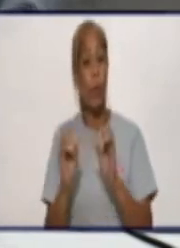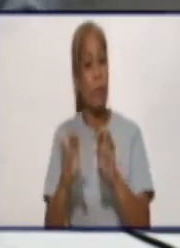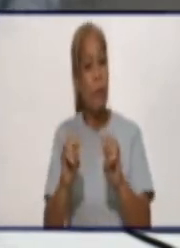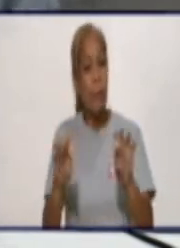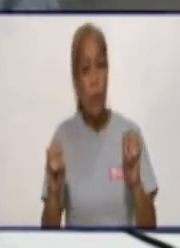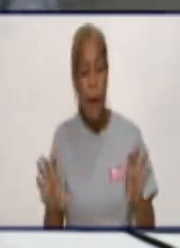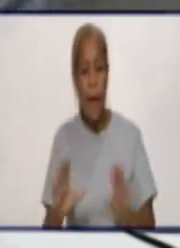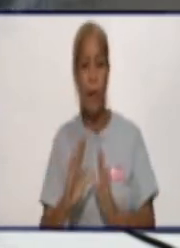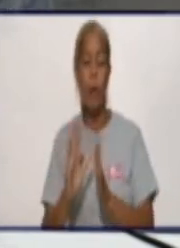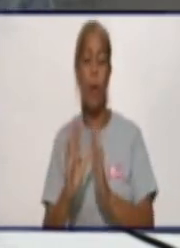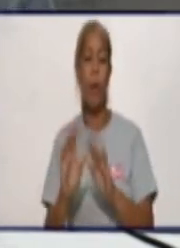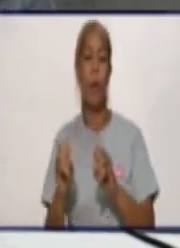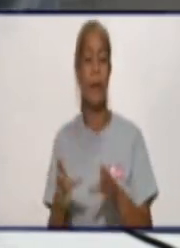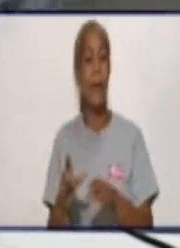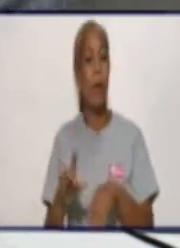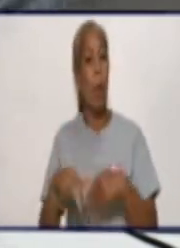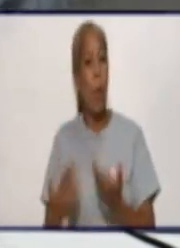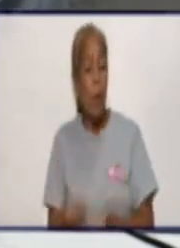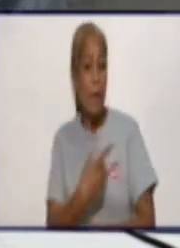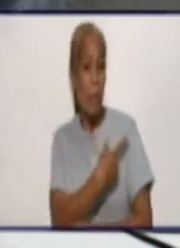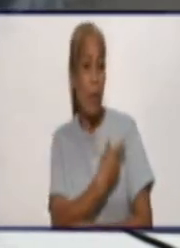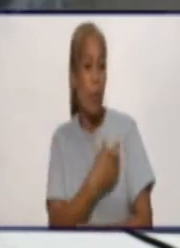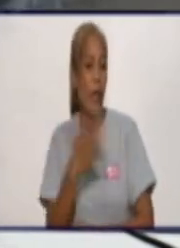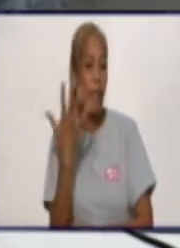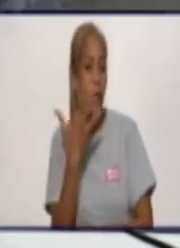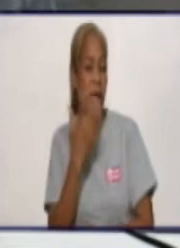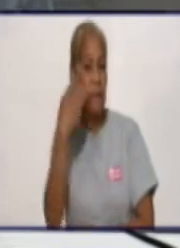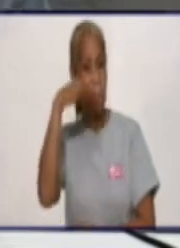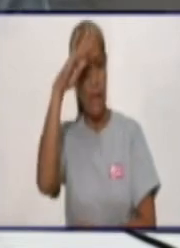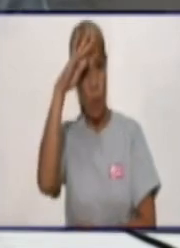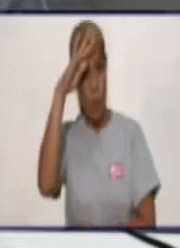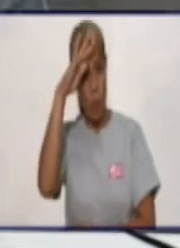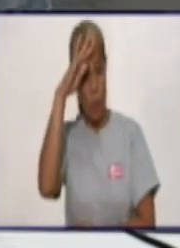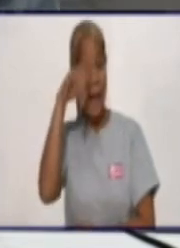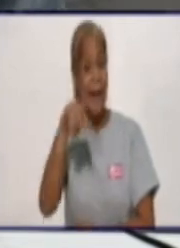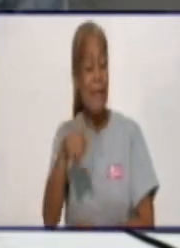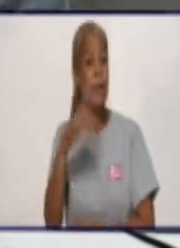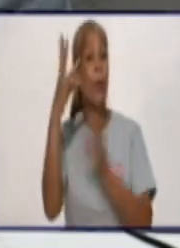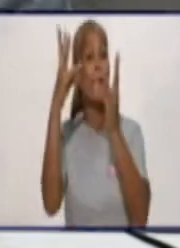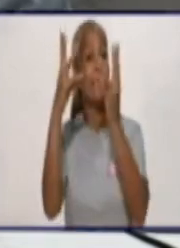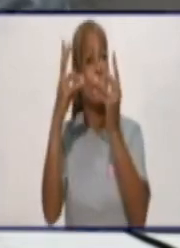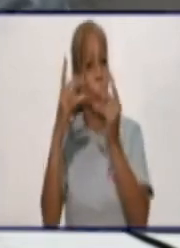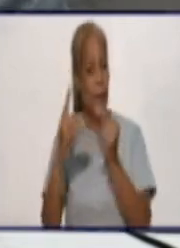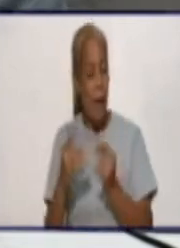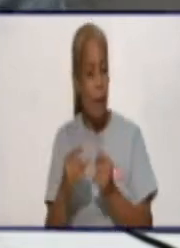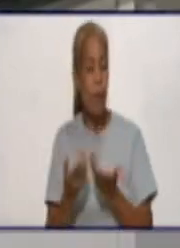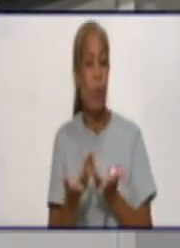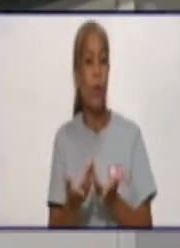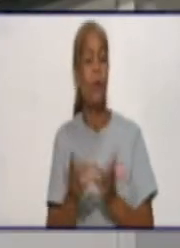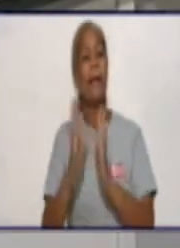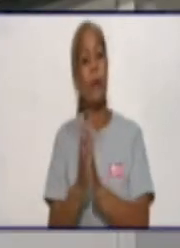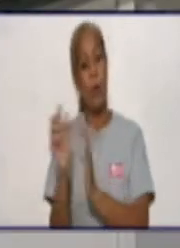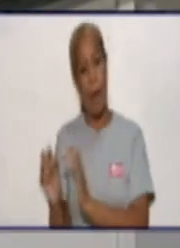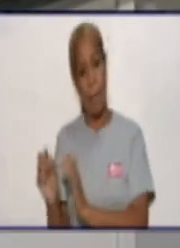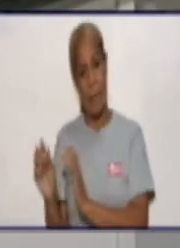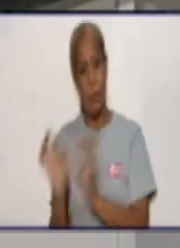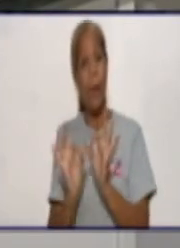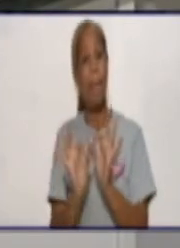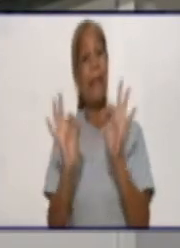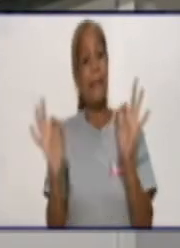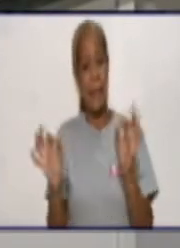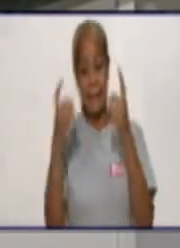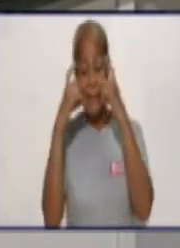puramente cubana resultado de lo mejor que tenemos de nuestros científicos que son parte de nuestro pueblo y yo creo que eso era importante